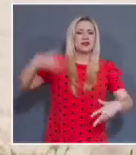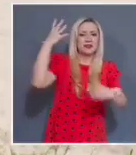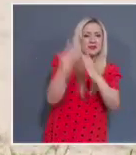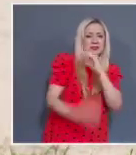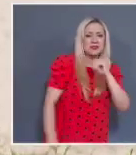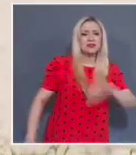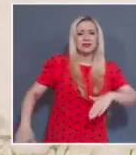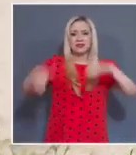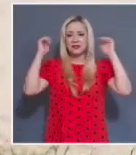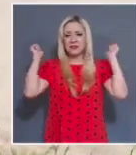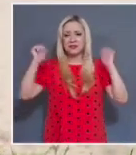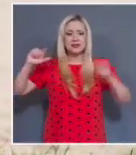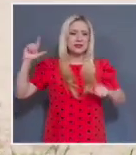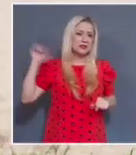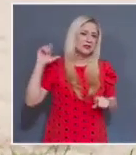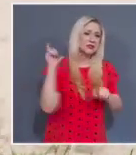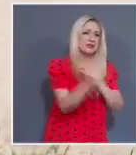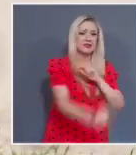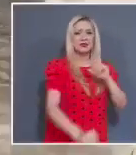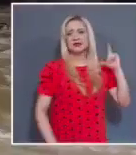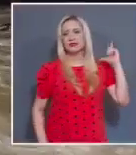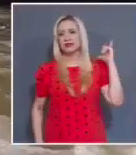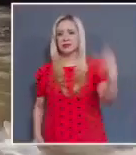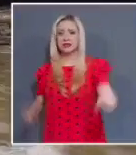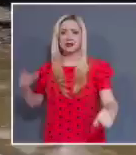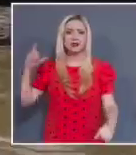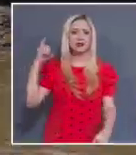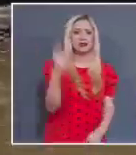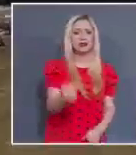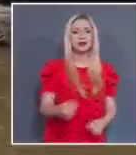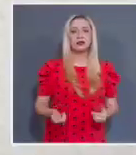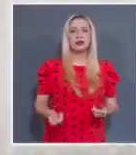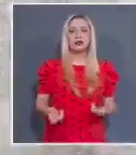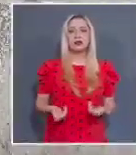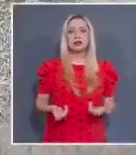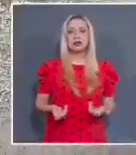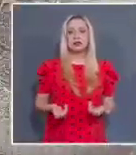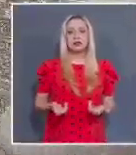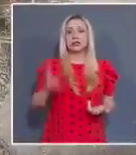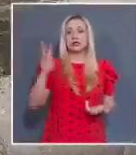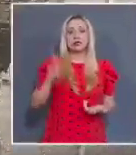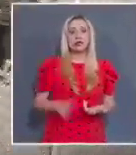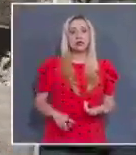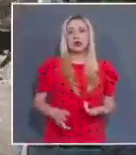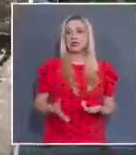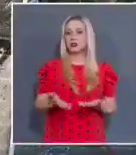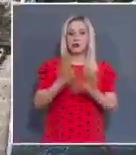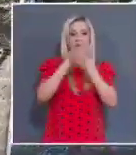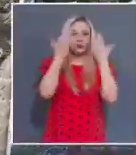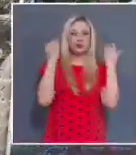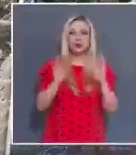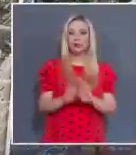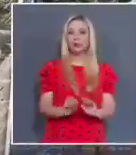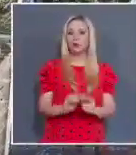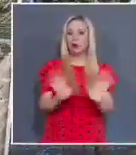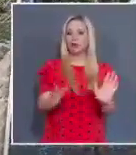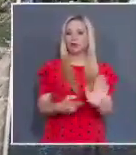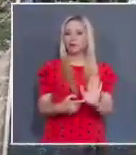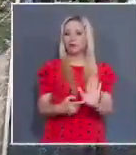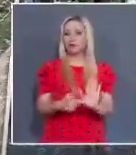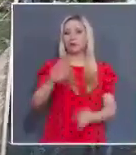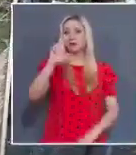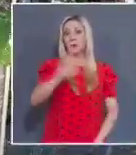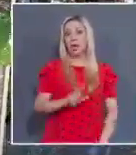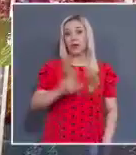y que aún pues todavía no hemos podido esclarecer. Camino a la Reparación, martes y jueves y